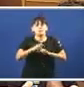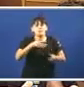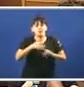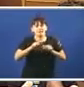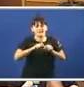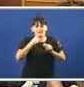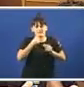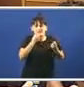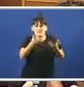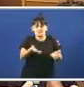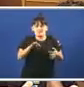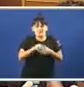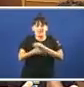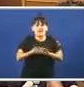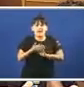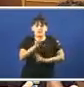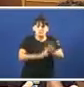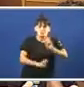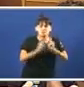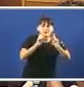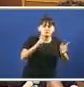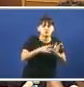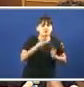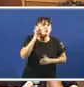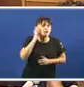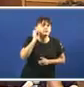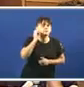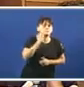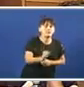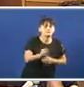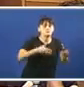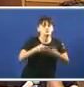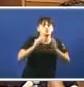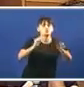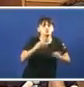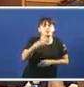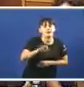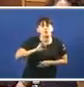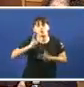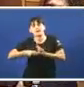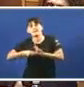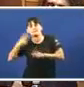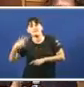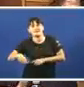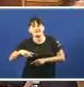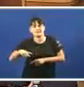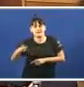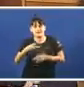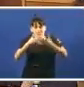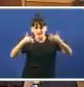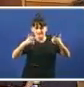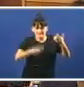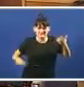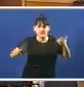dicindo que a información se refiere a casos de mujeres muertas a manos de sus parexas ou exparexas. Quisen traer esta frase porque